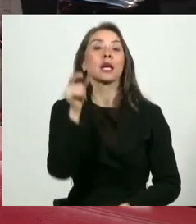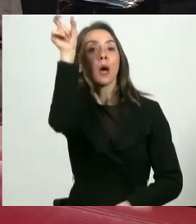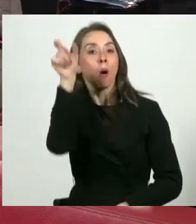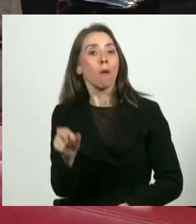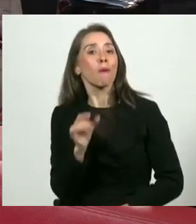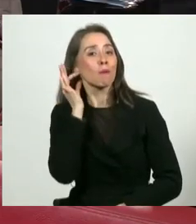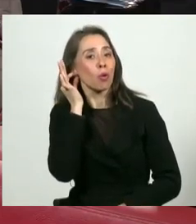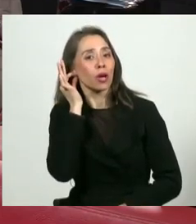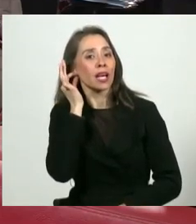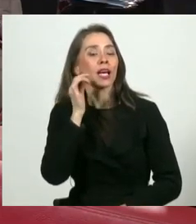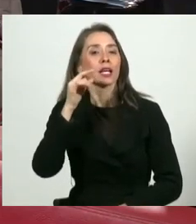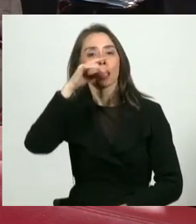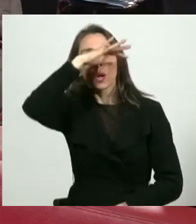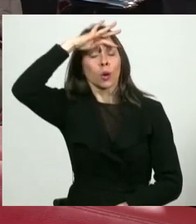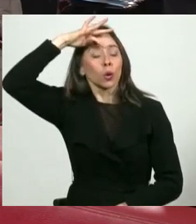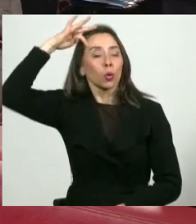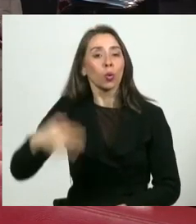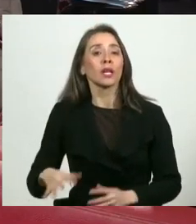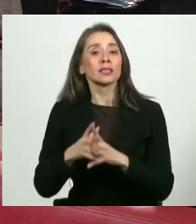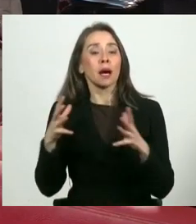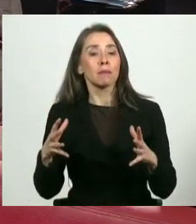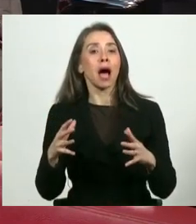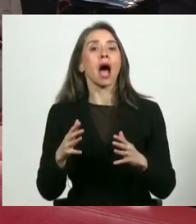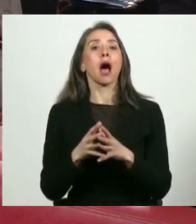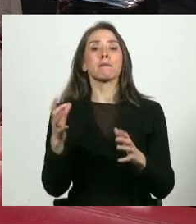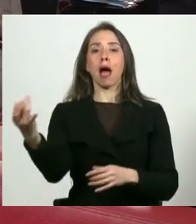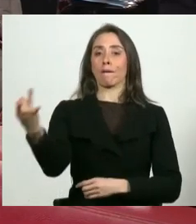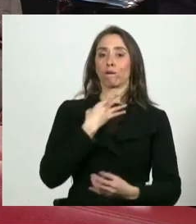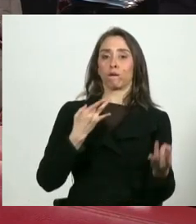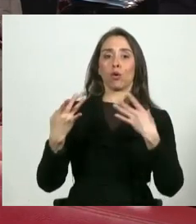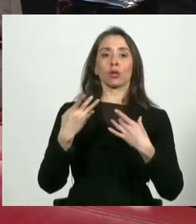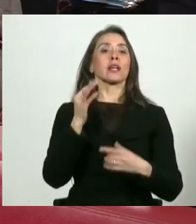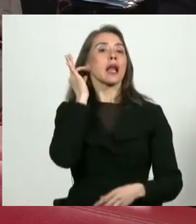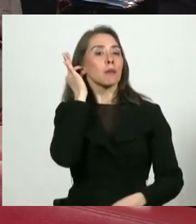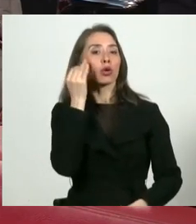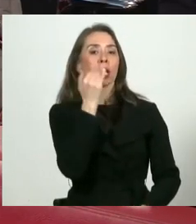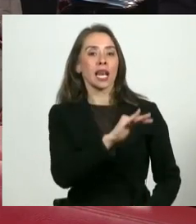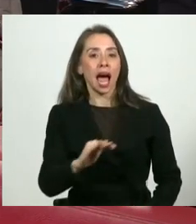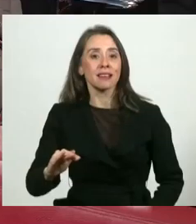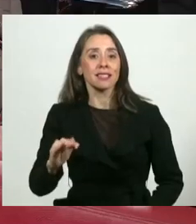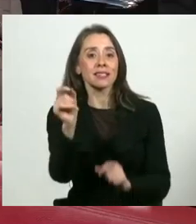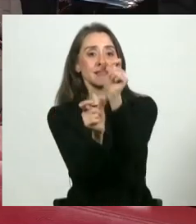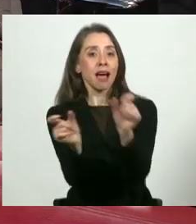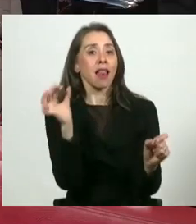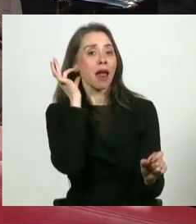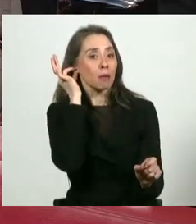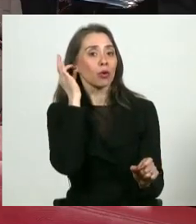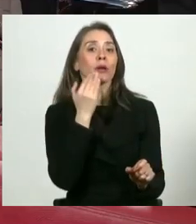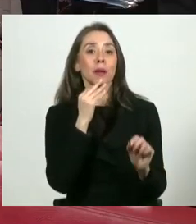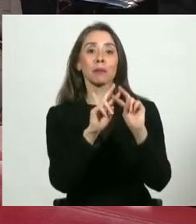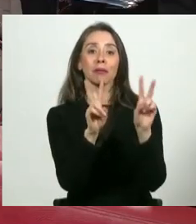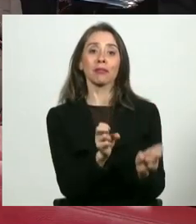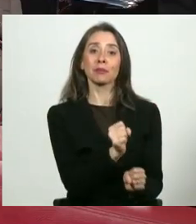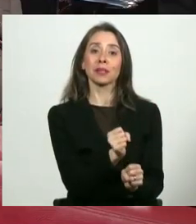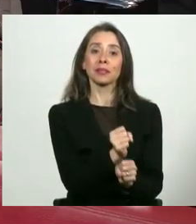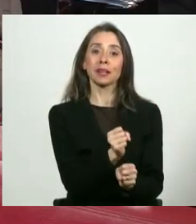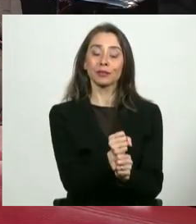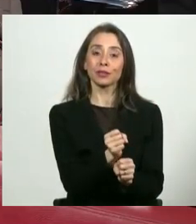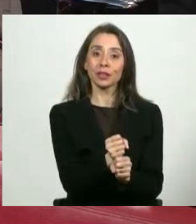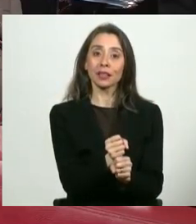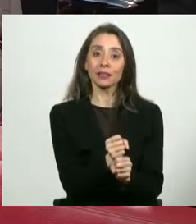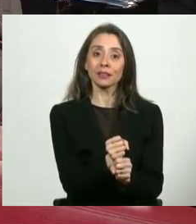mujer le cuesta más para todo, somos más vulnerables, nuestras niñas, nuestras mujeres, también el tema laboral